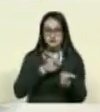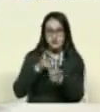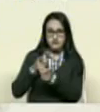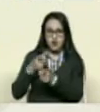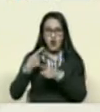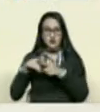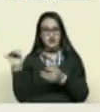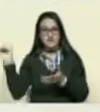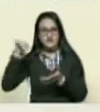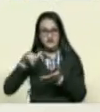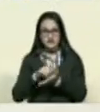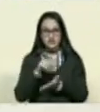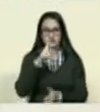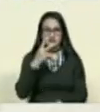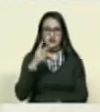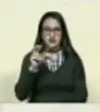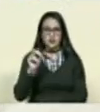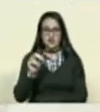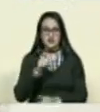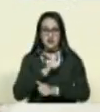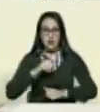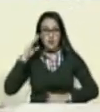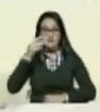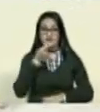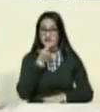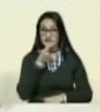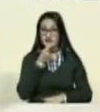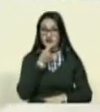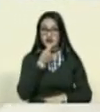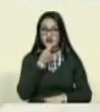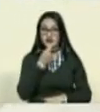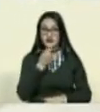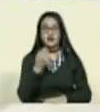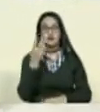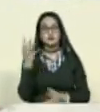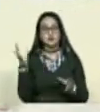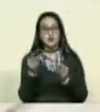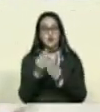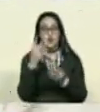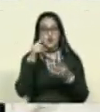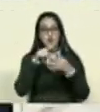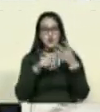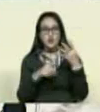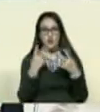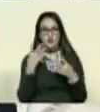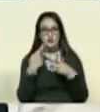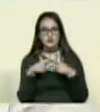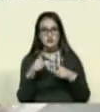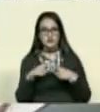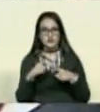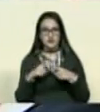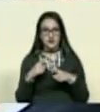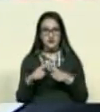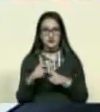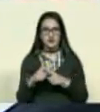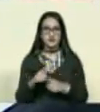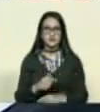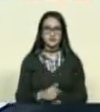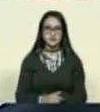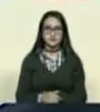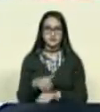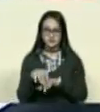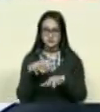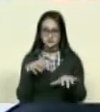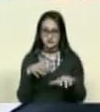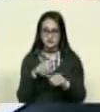a la aviación y 120 de la Guardia Nacional Bolivariana. Son 4 componentes justamente los que harán vida acá: el